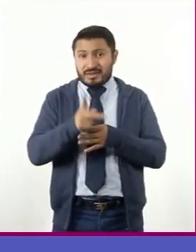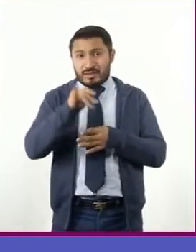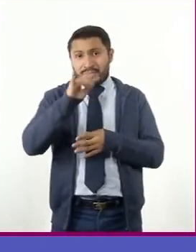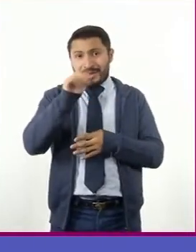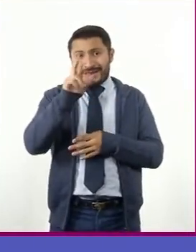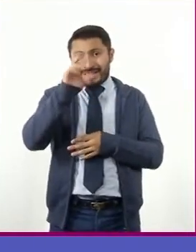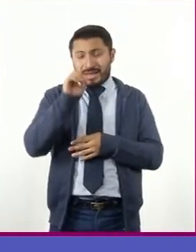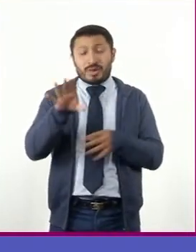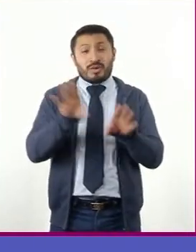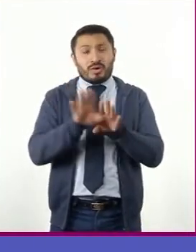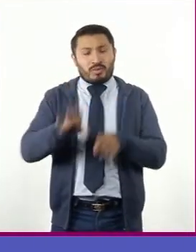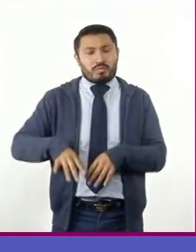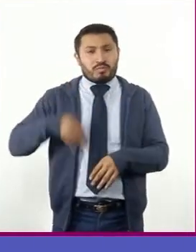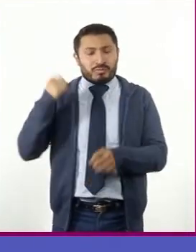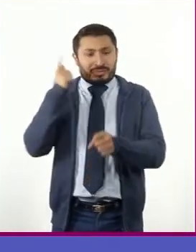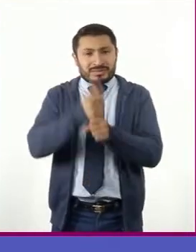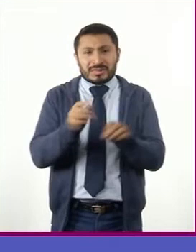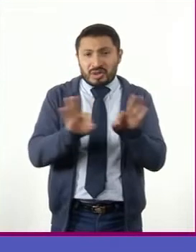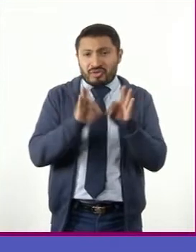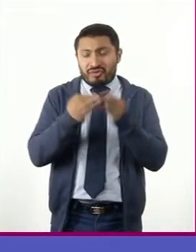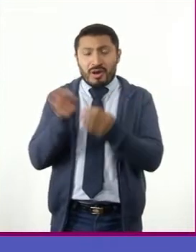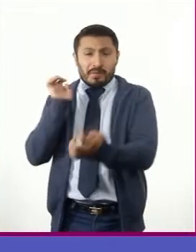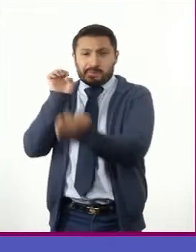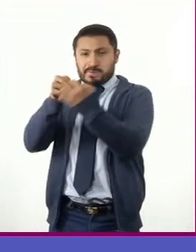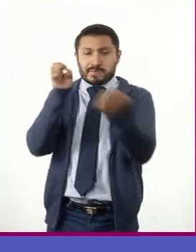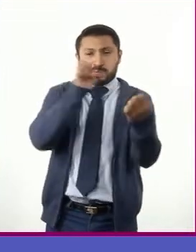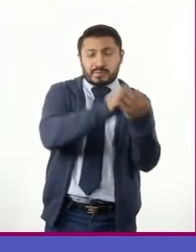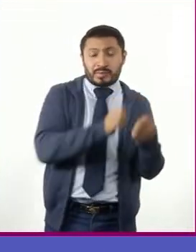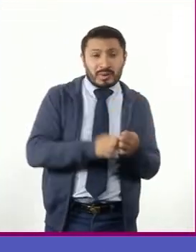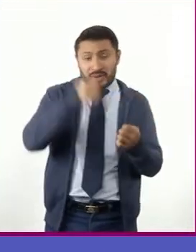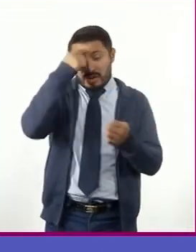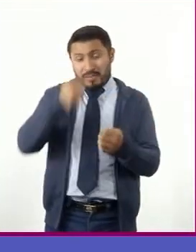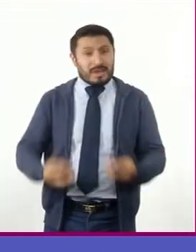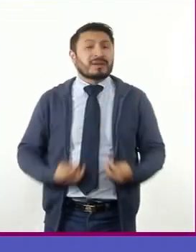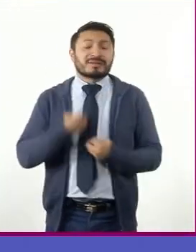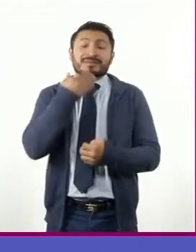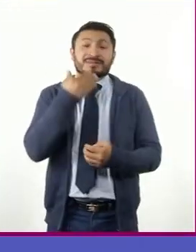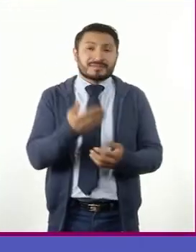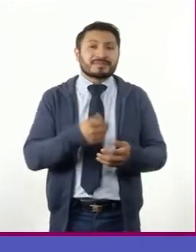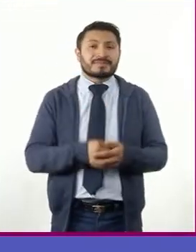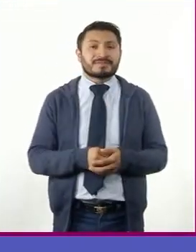trata de encontrar la manera de engañar a algunos para poder subsistir.